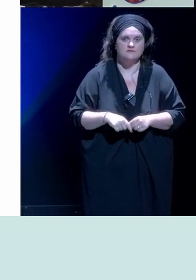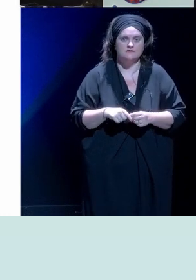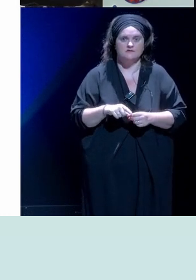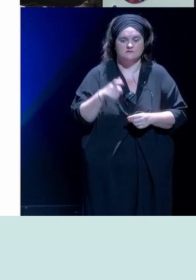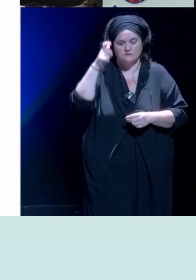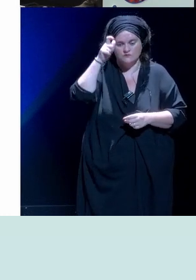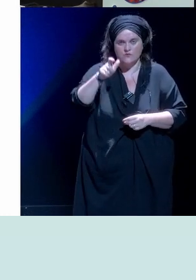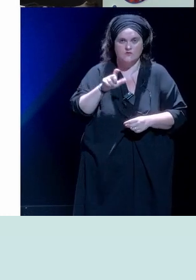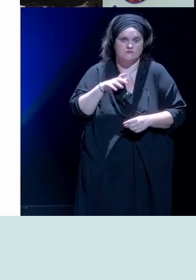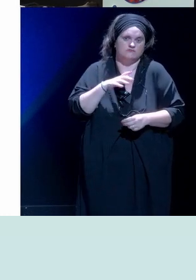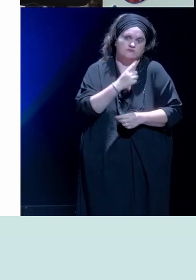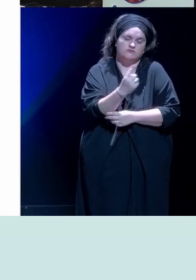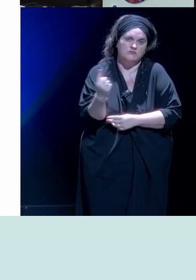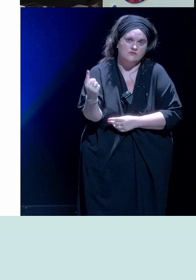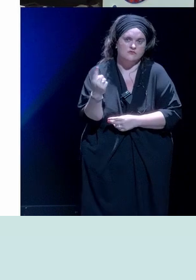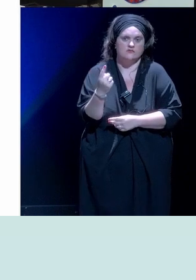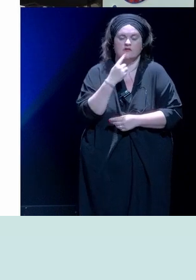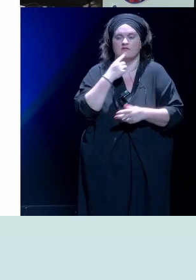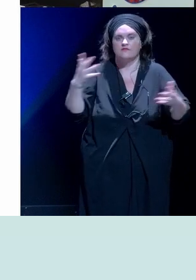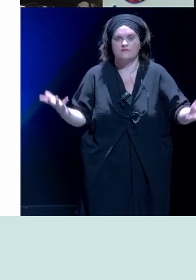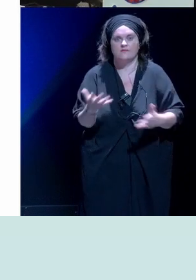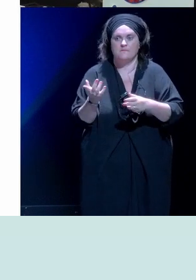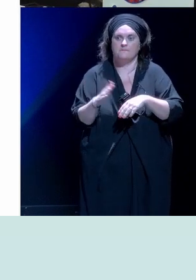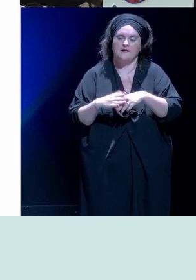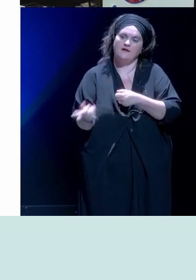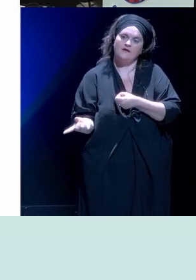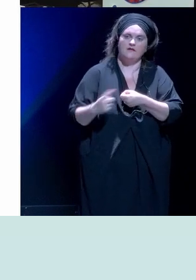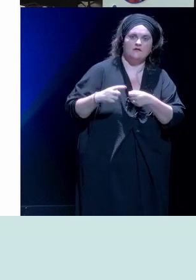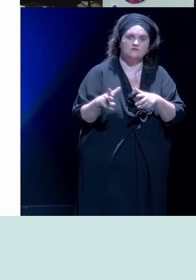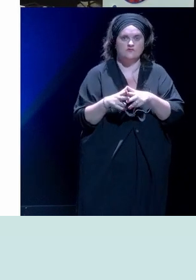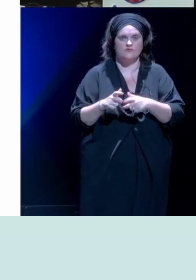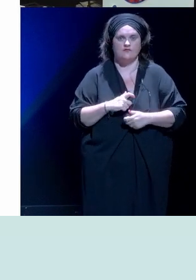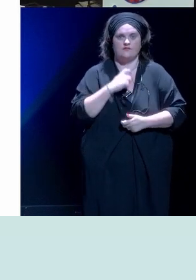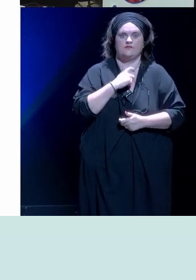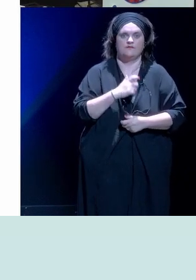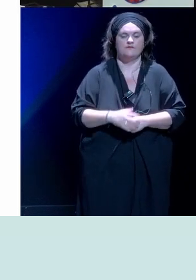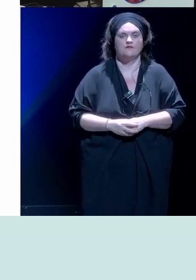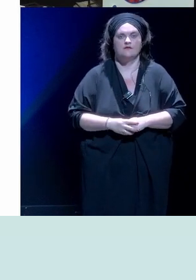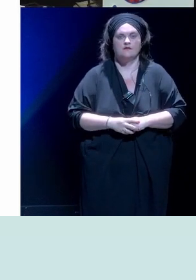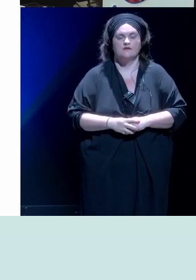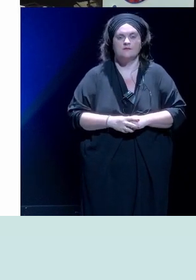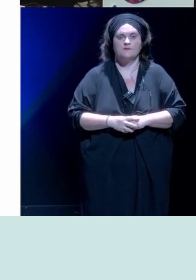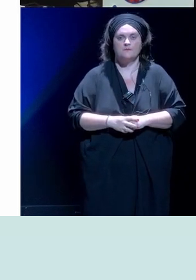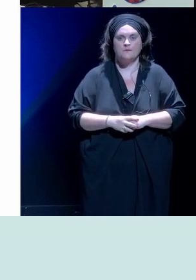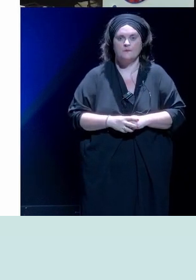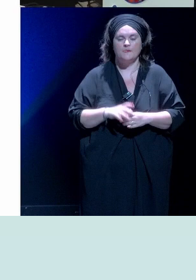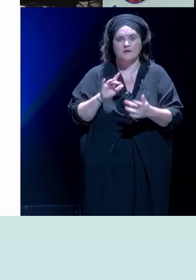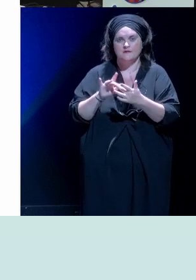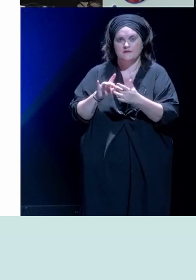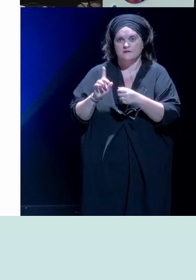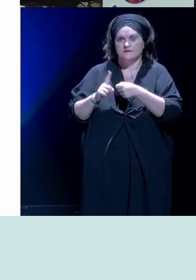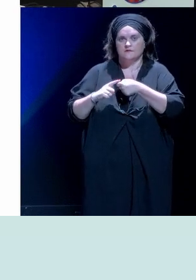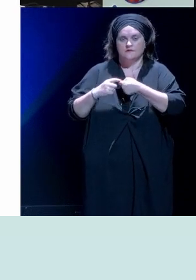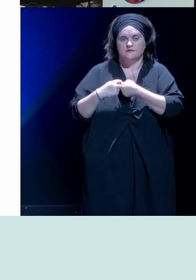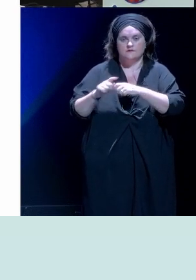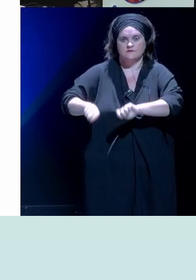localidad, que se les anima a que participen en la sociedad civil. El vínculo de participación